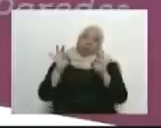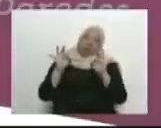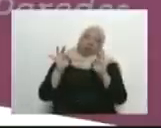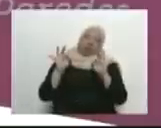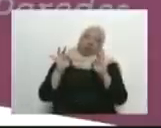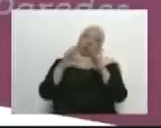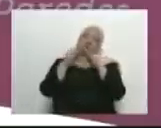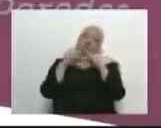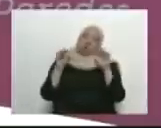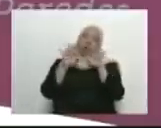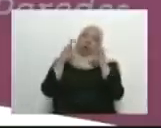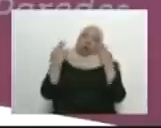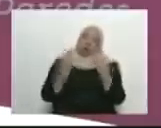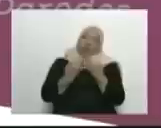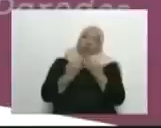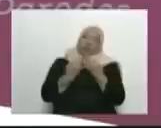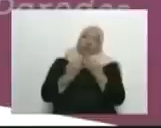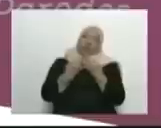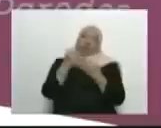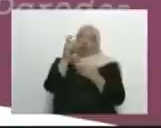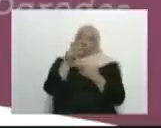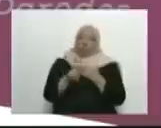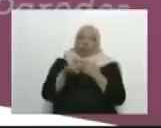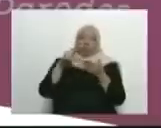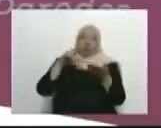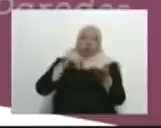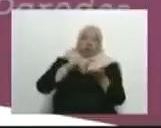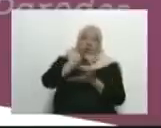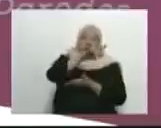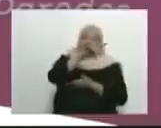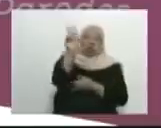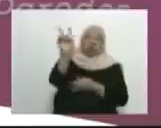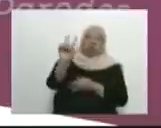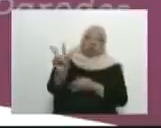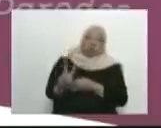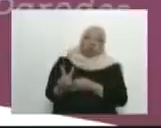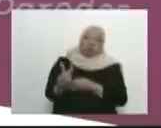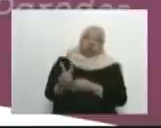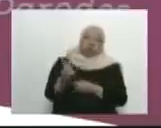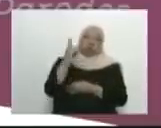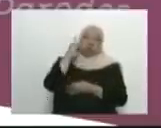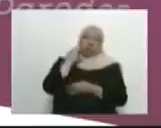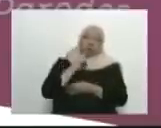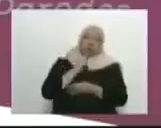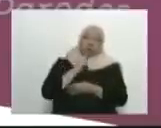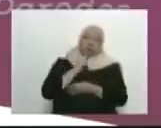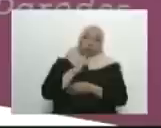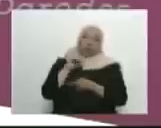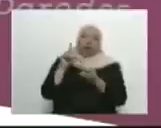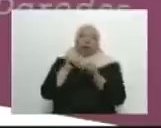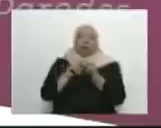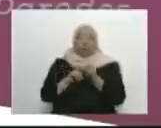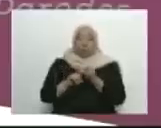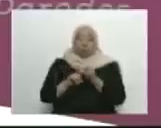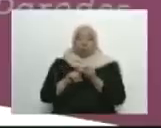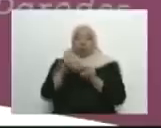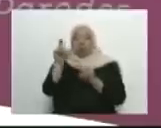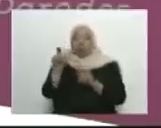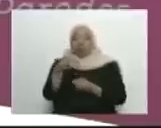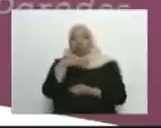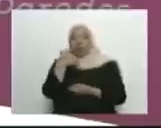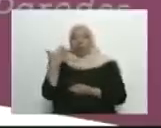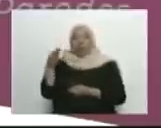a toda la familia de la aviación militar bolivariana, a la esposa de